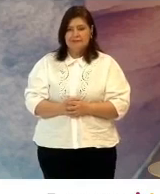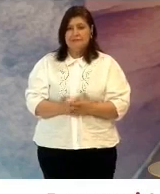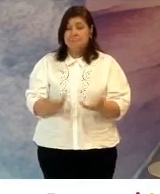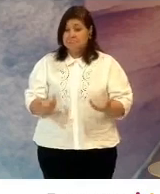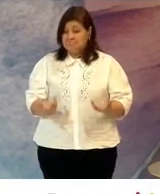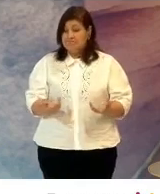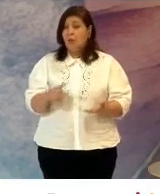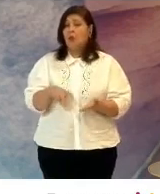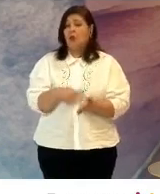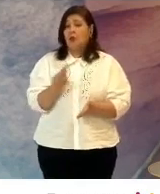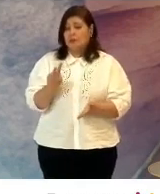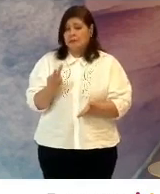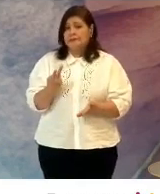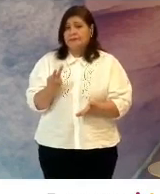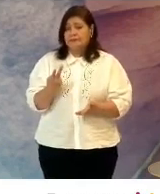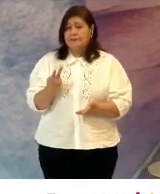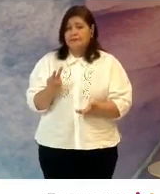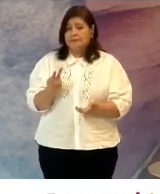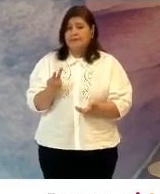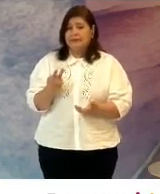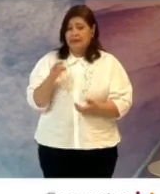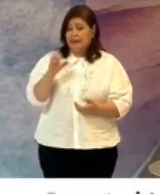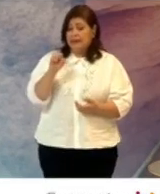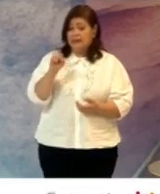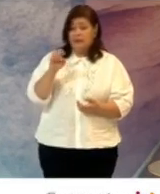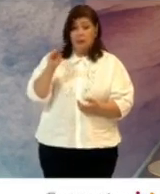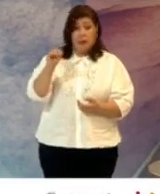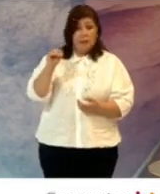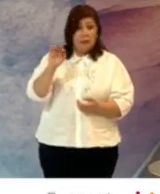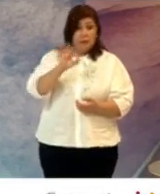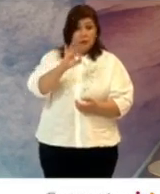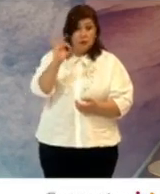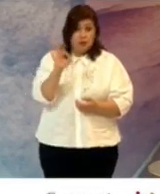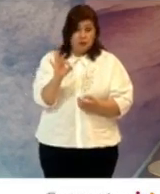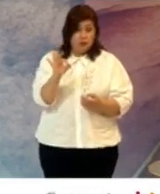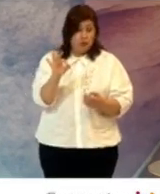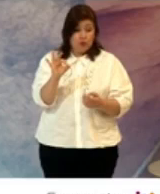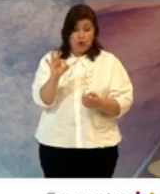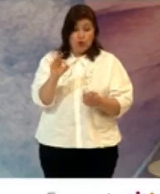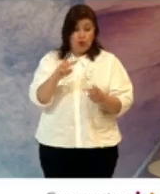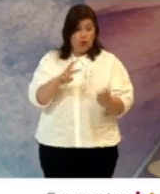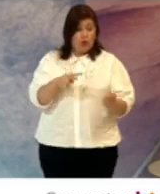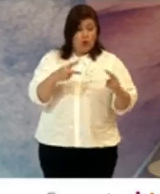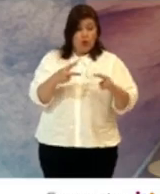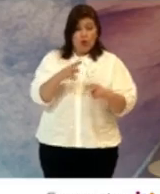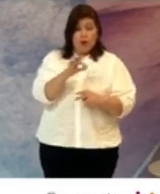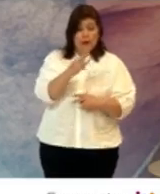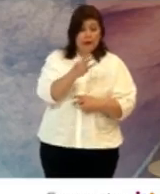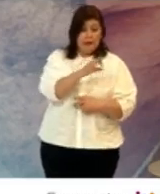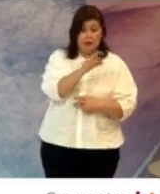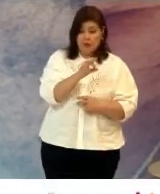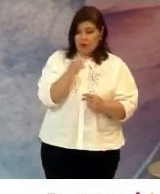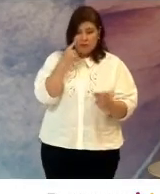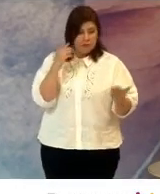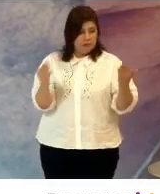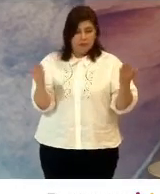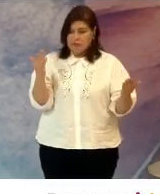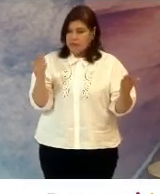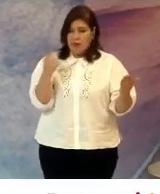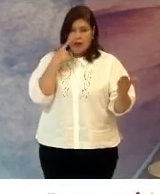Y de nuevo, este 69% contra el 43% es solo uno de varios